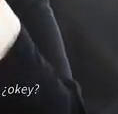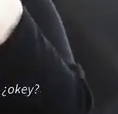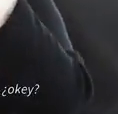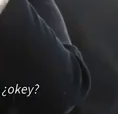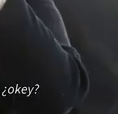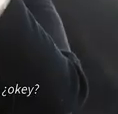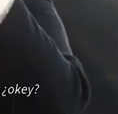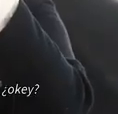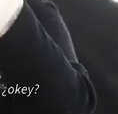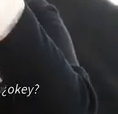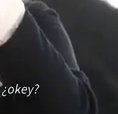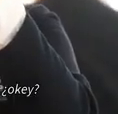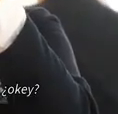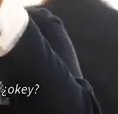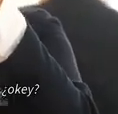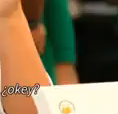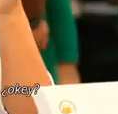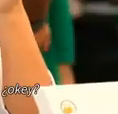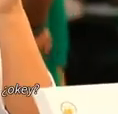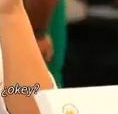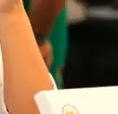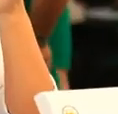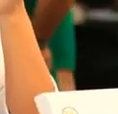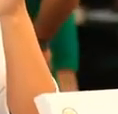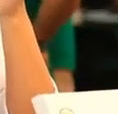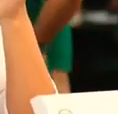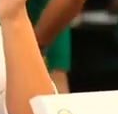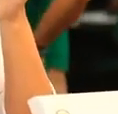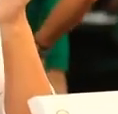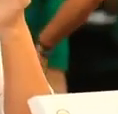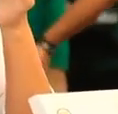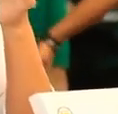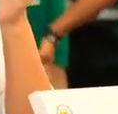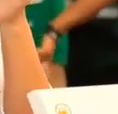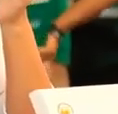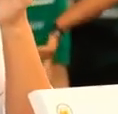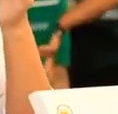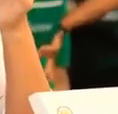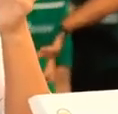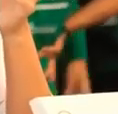hay medicina más que la vacuna, ¿ok?